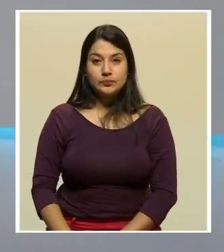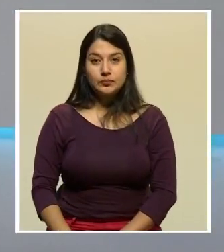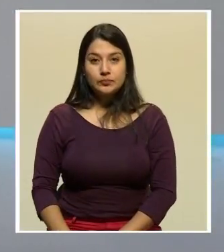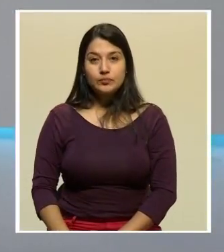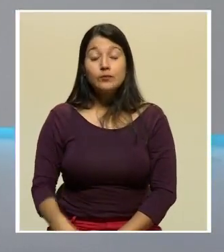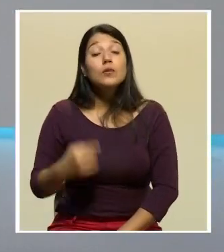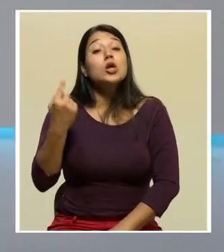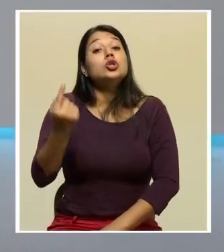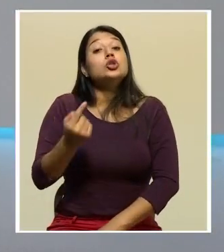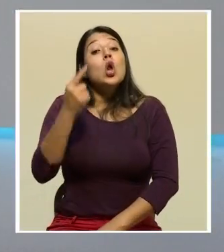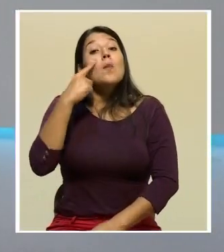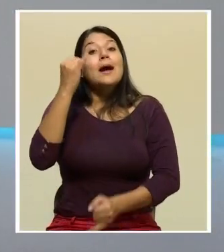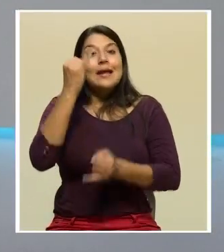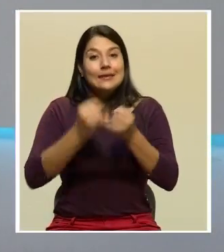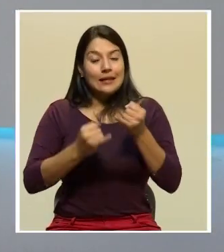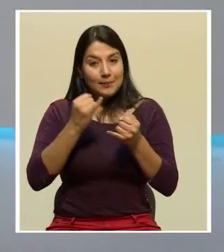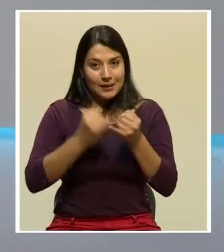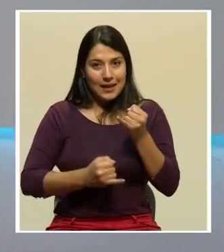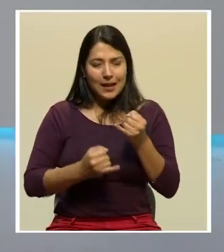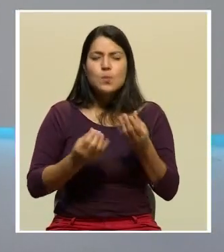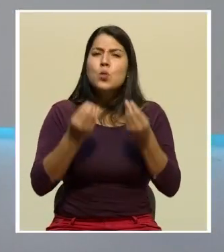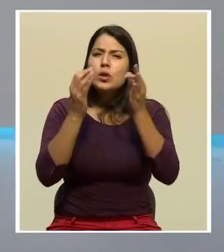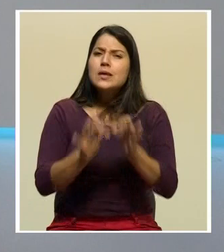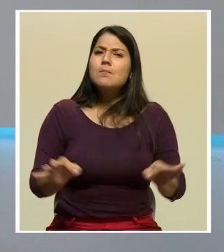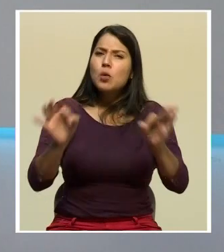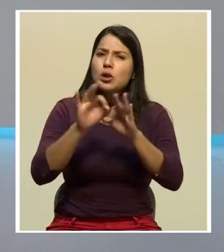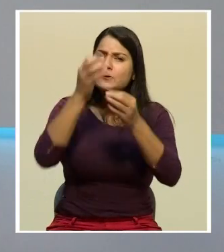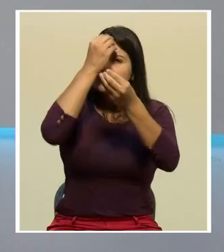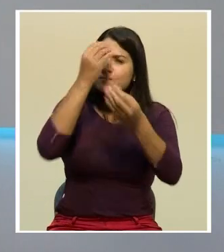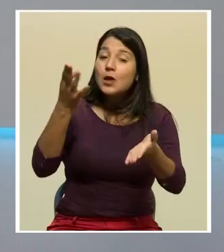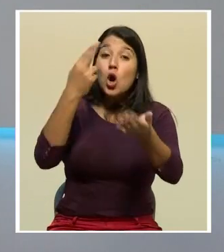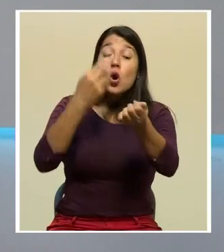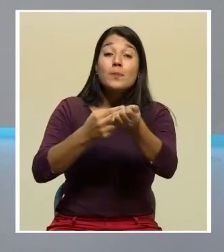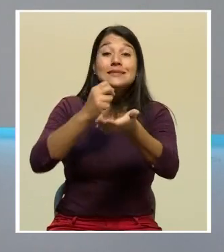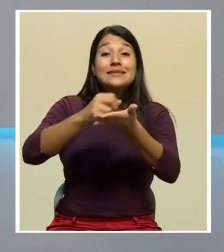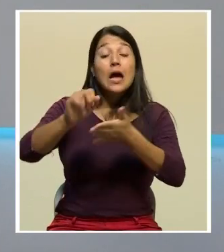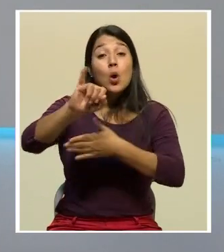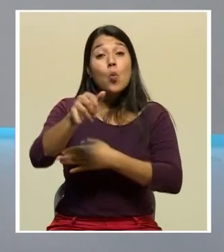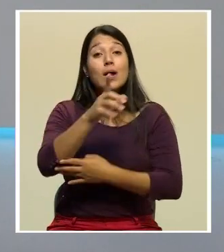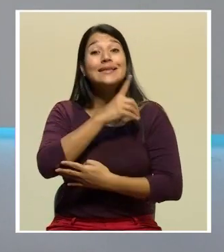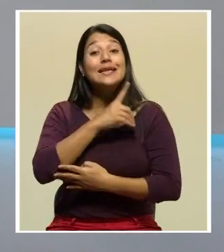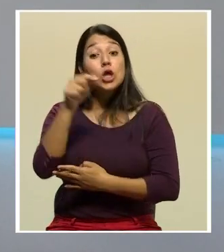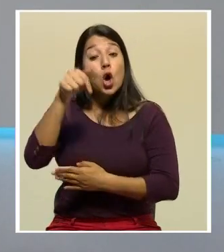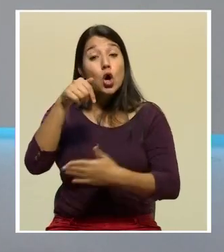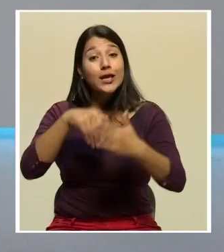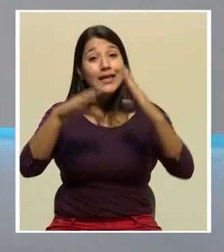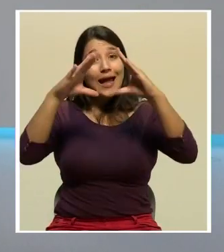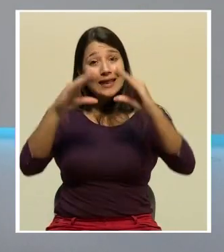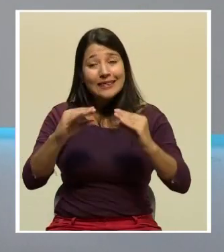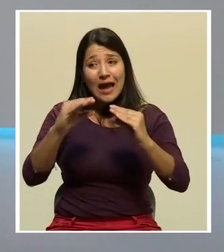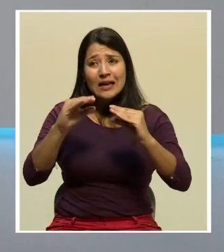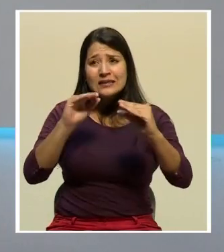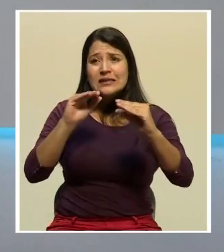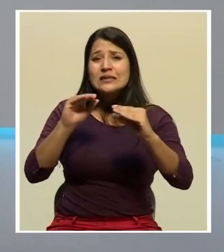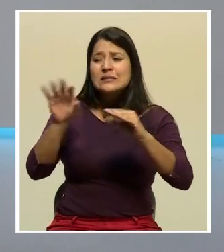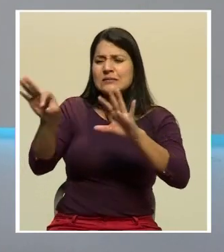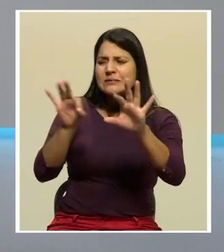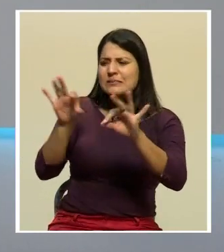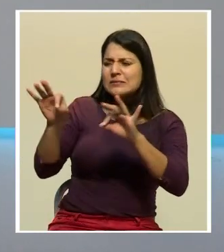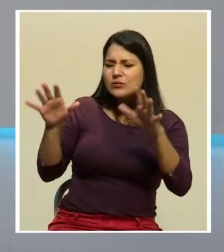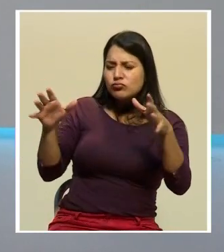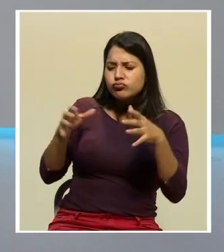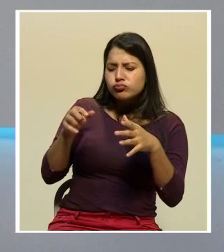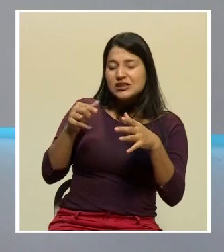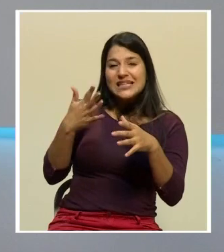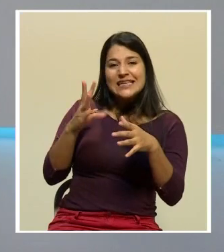Nada más ya para finalizar, informarles que el Hospital San Juan de Dios anunció en horas de la tarde que aisló cerca de 16 funcionarios